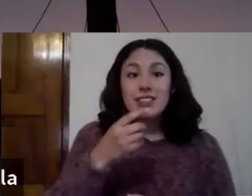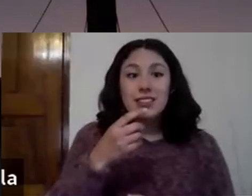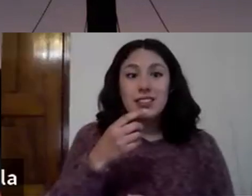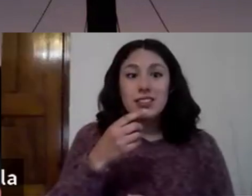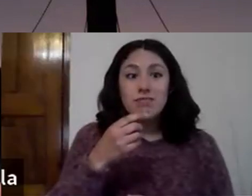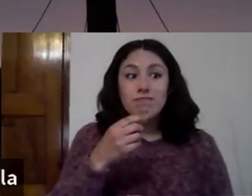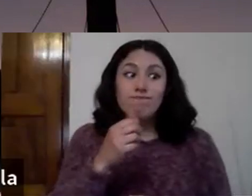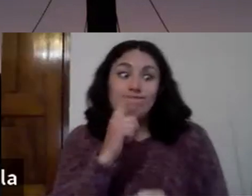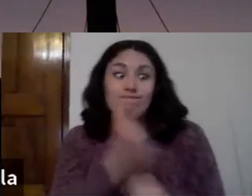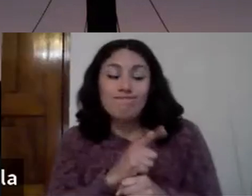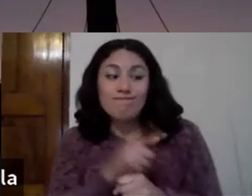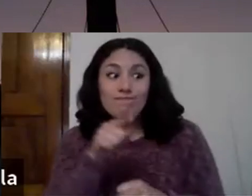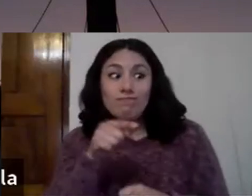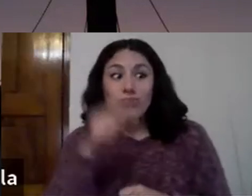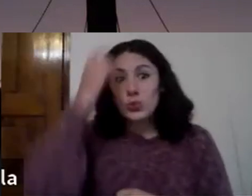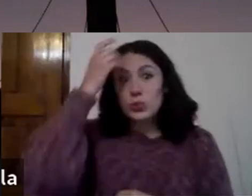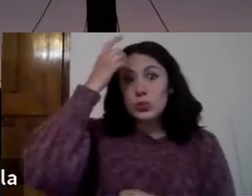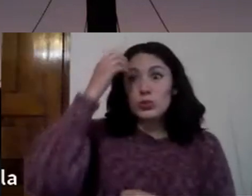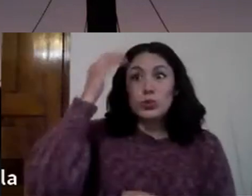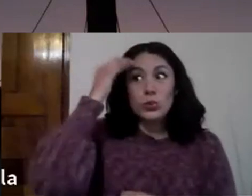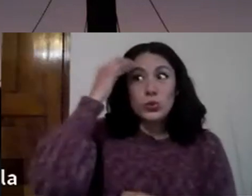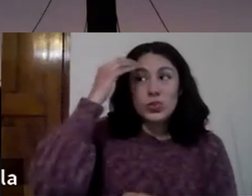pregunta, óyeme Dios, ¿y cuál es tu nombre?